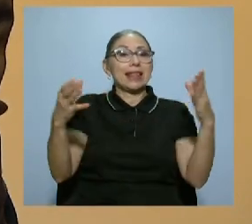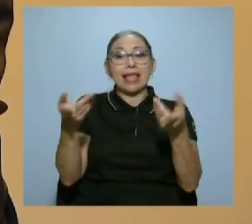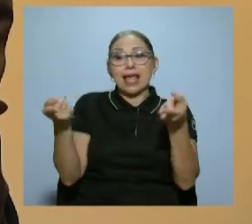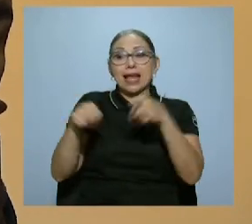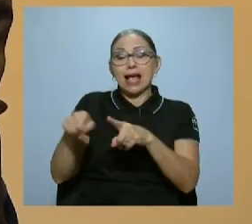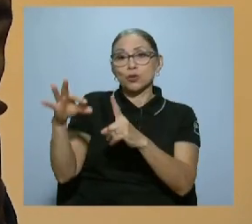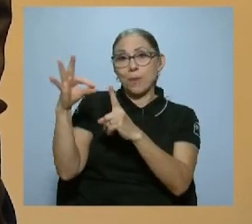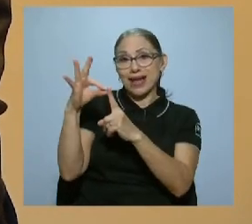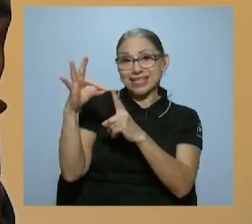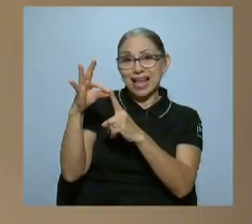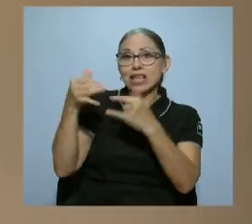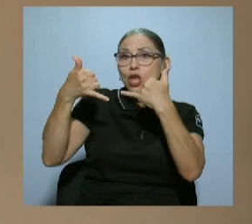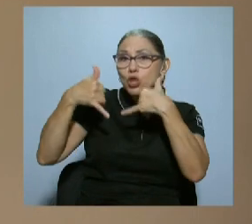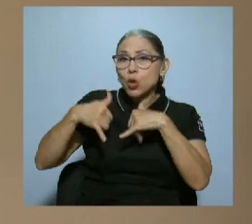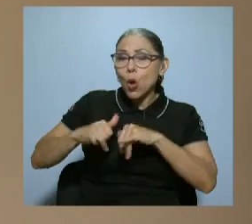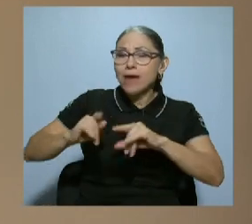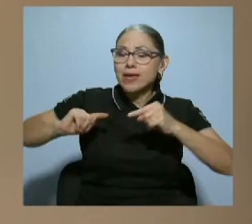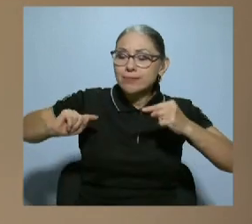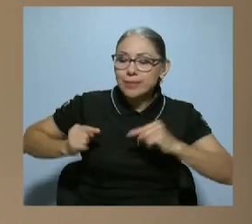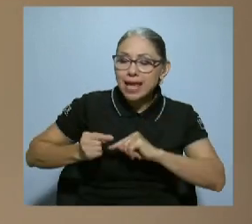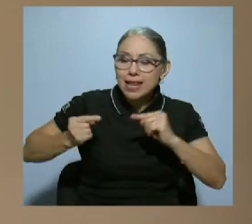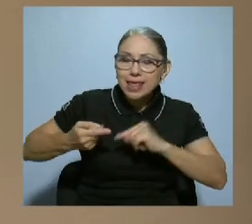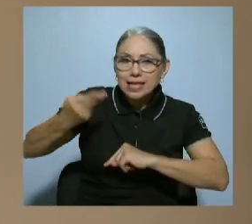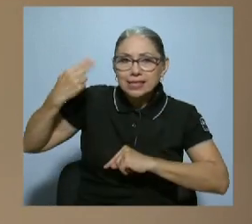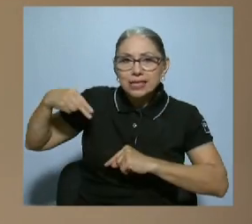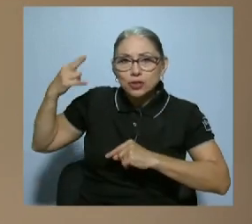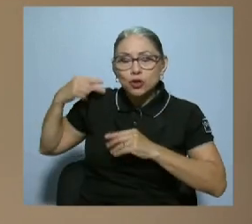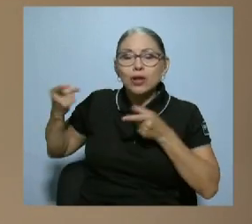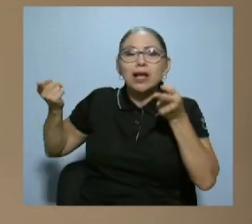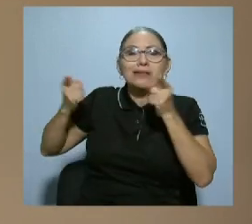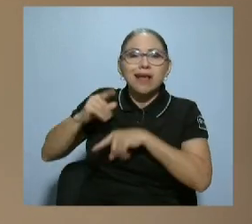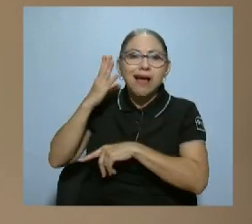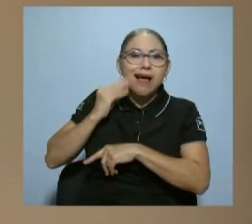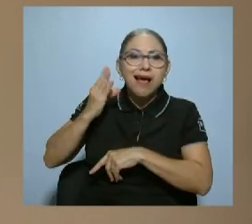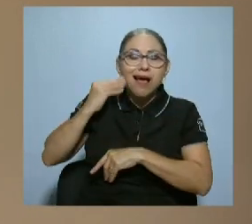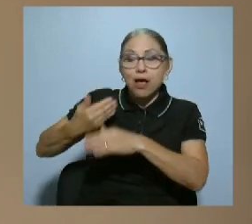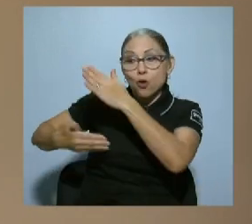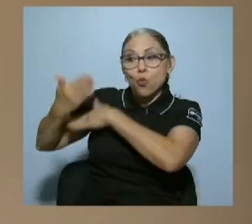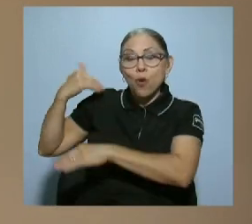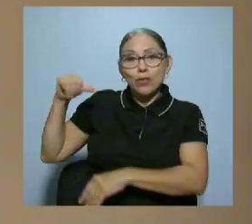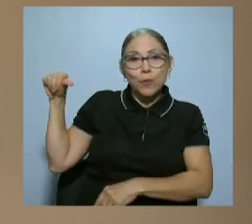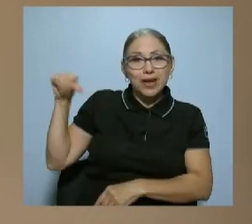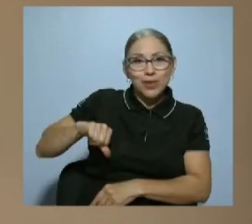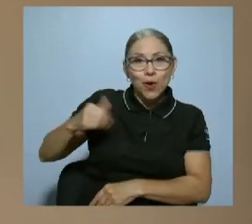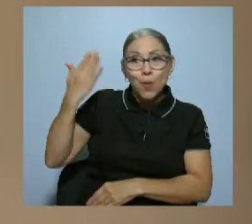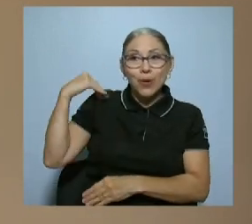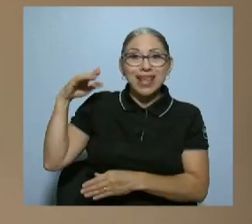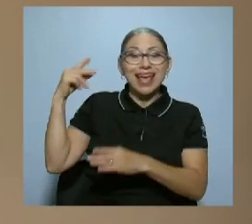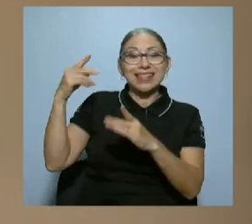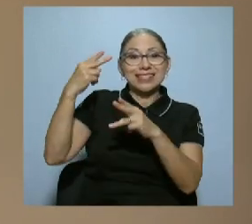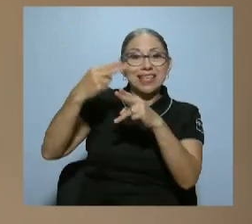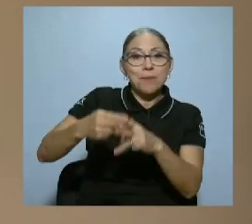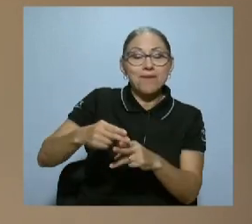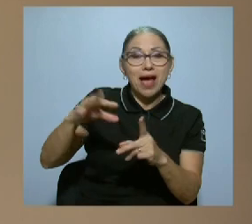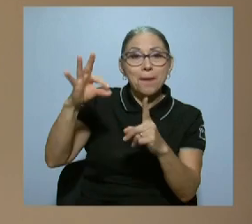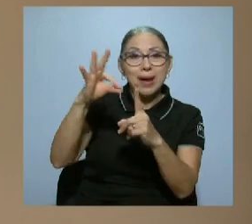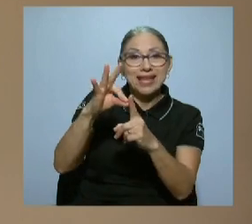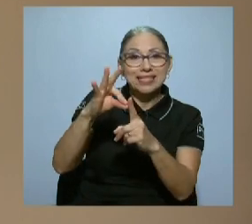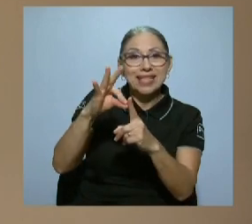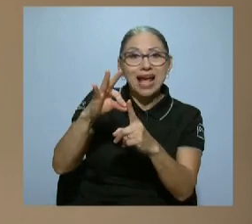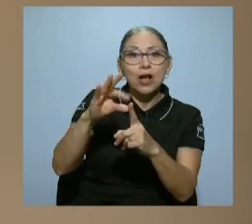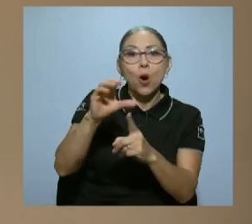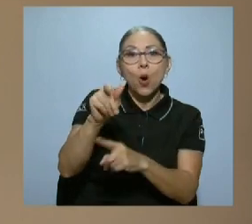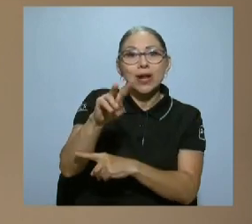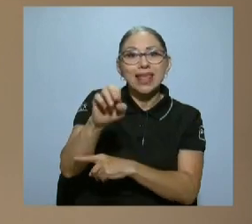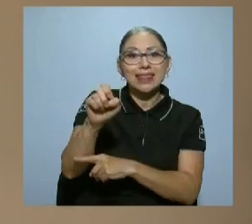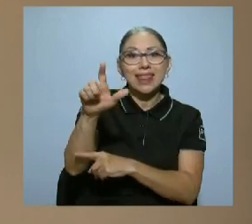están heridas históricas ahí vivas de cuando perdió lo que se llamaba Pakistán Oriental, hoy conocido como